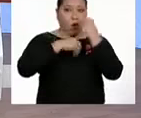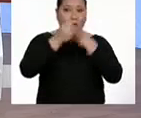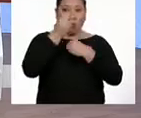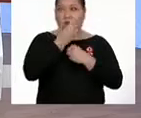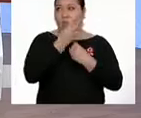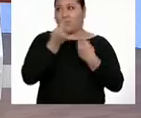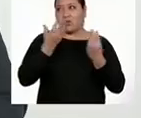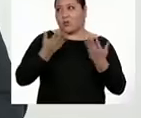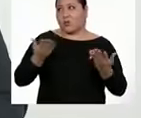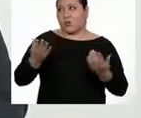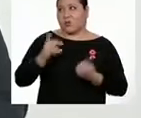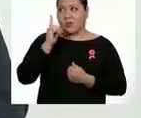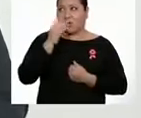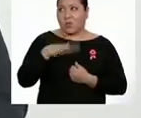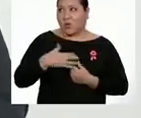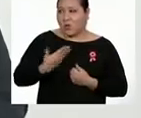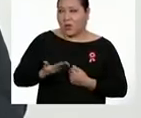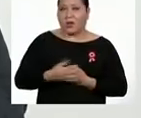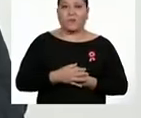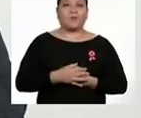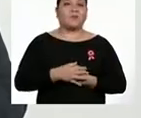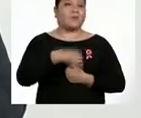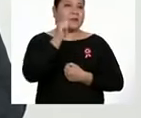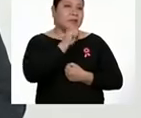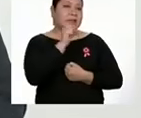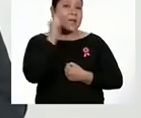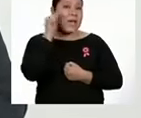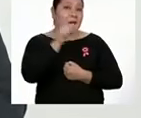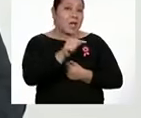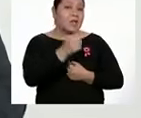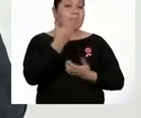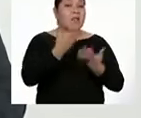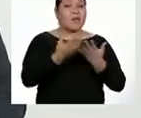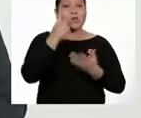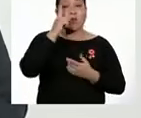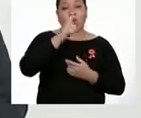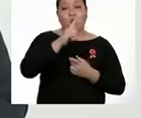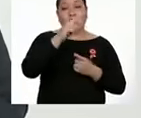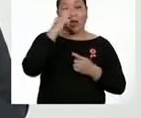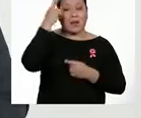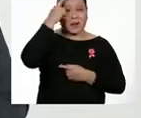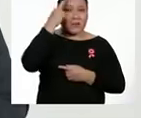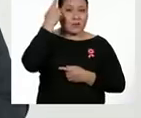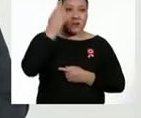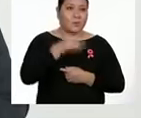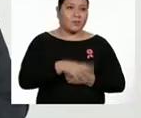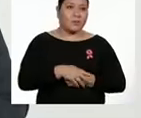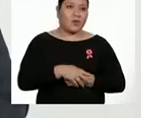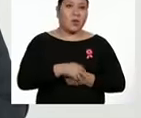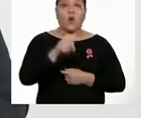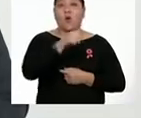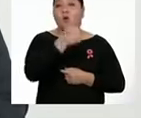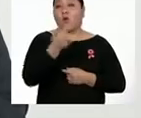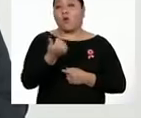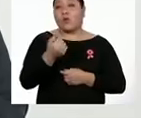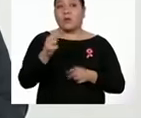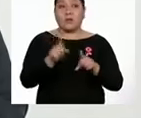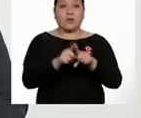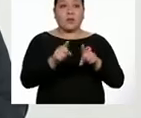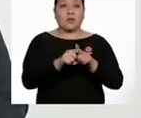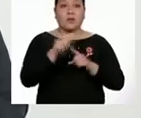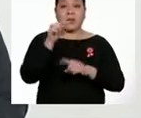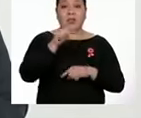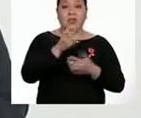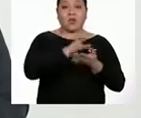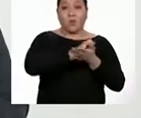que no debía. Claro que sí, ese puede haber sido uno de los factores. Otro también puede ser porque